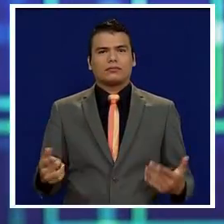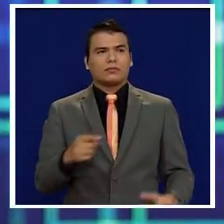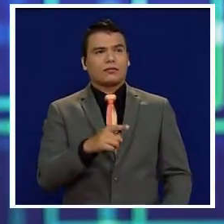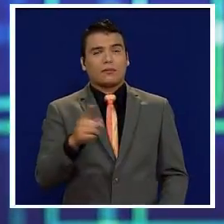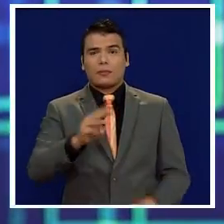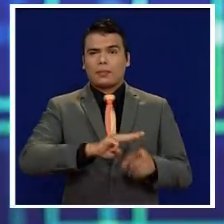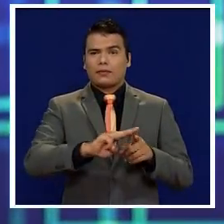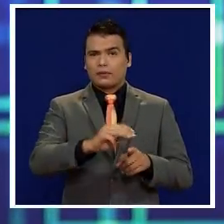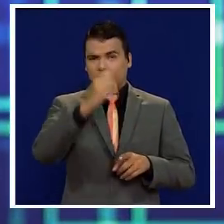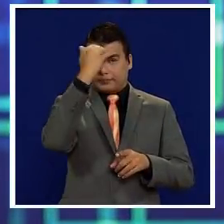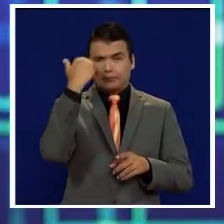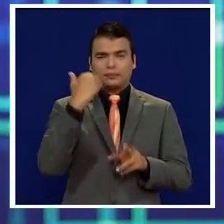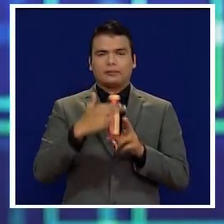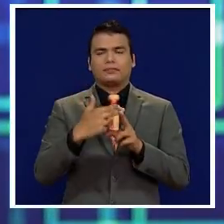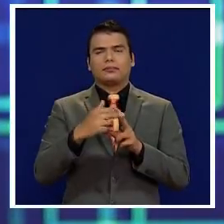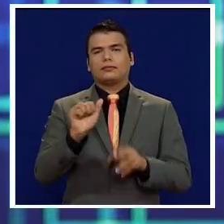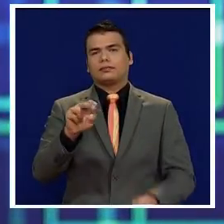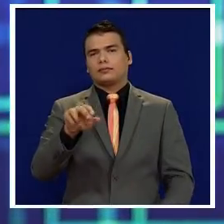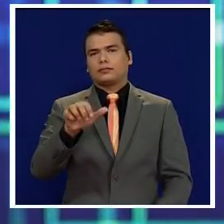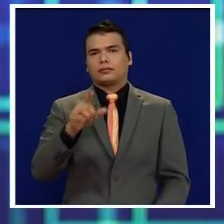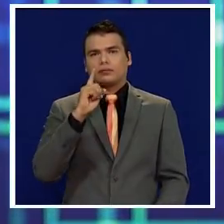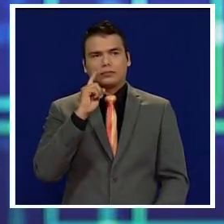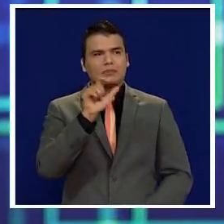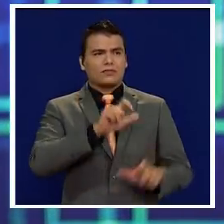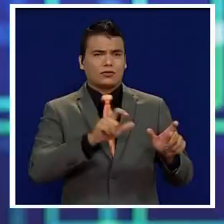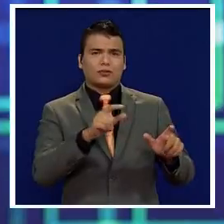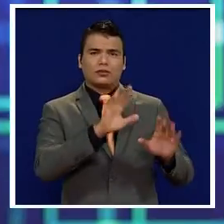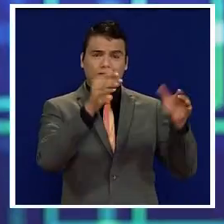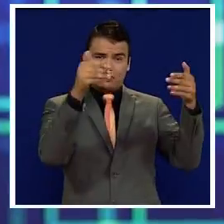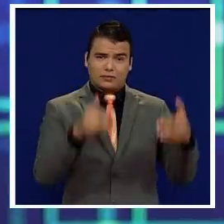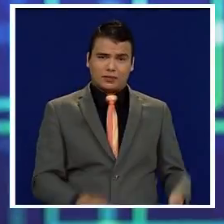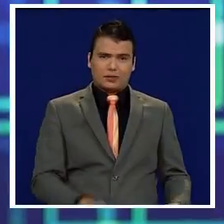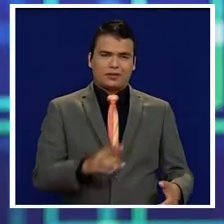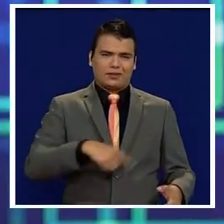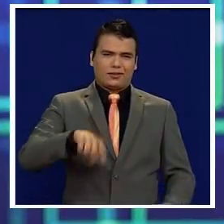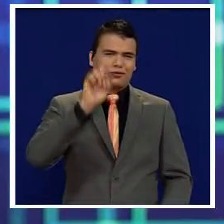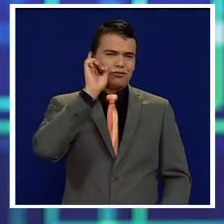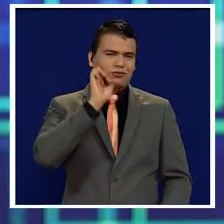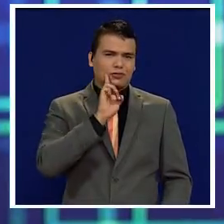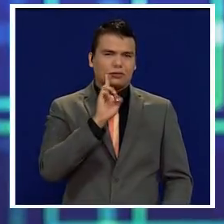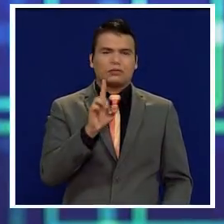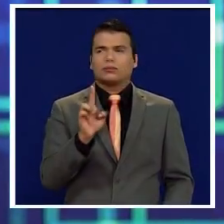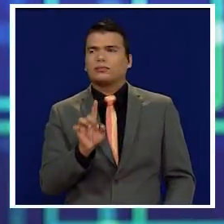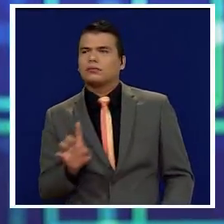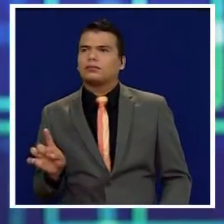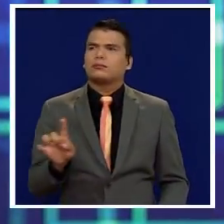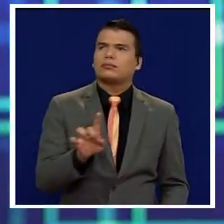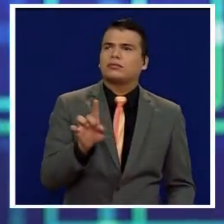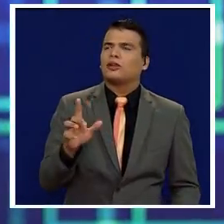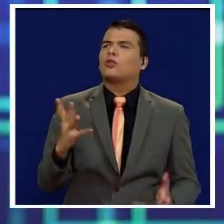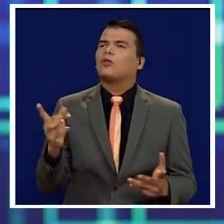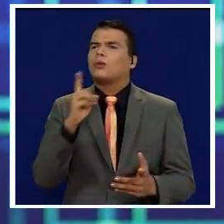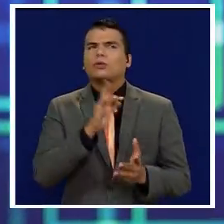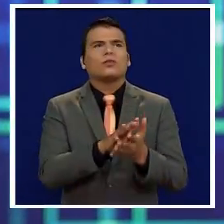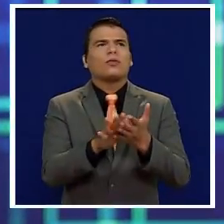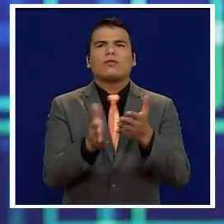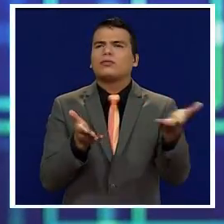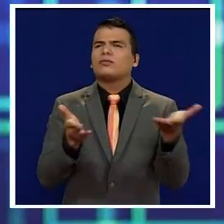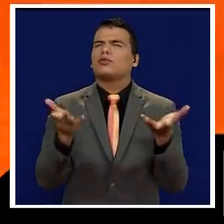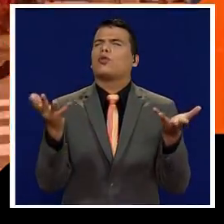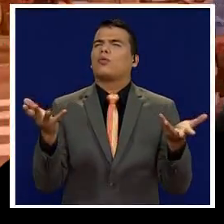del Mío. La periodista Ana María Mejía recorrió con personas con discapacidad auditiva sus dificultades para acceder a la información del